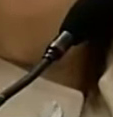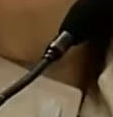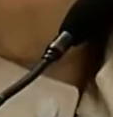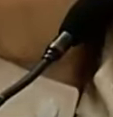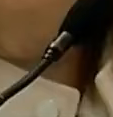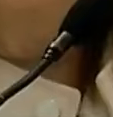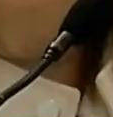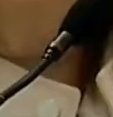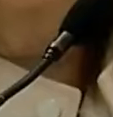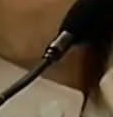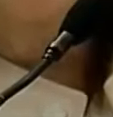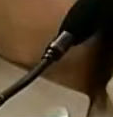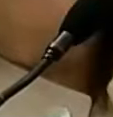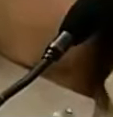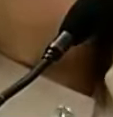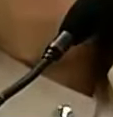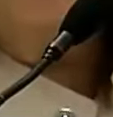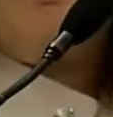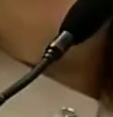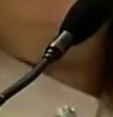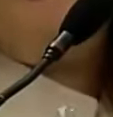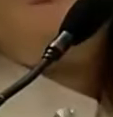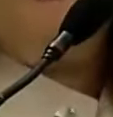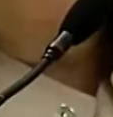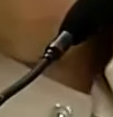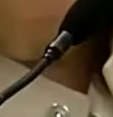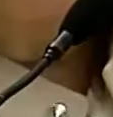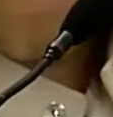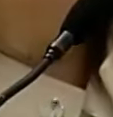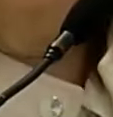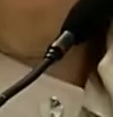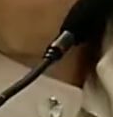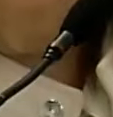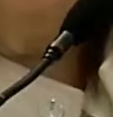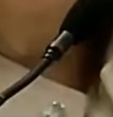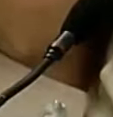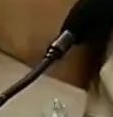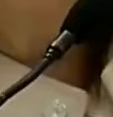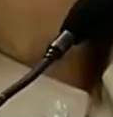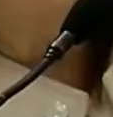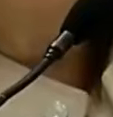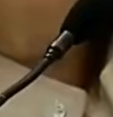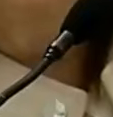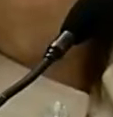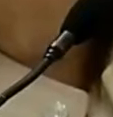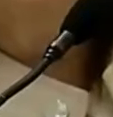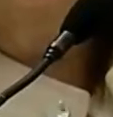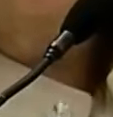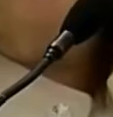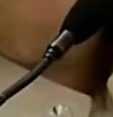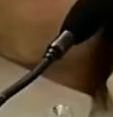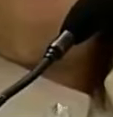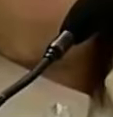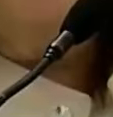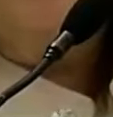vamos a llevar adelante, de inteligencia criminal, vamos a tener un capítulo especial sobre el